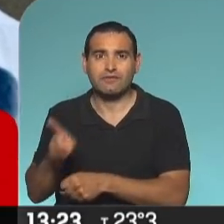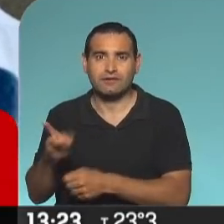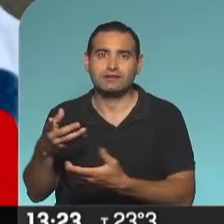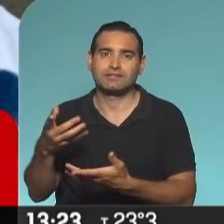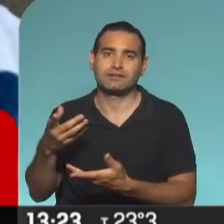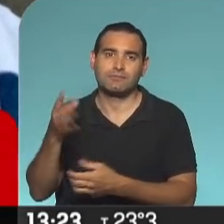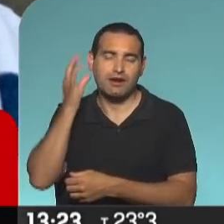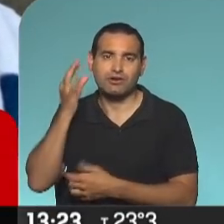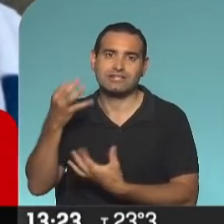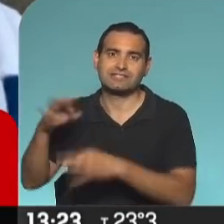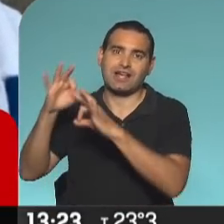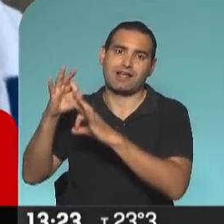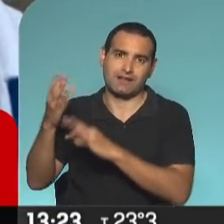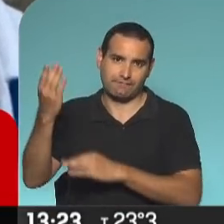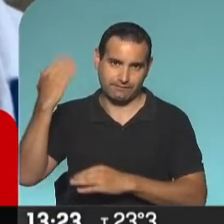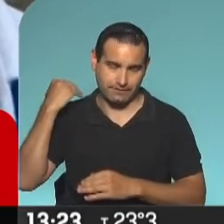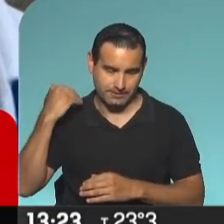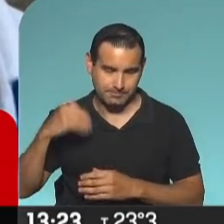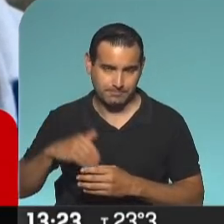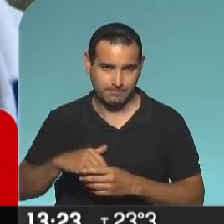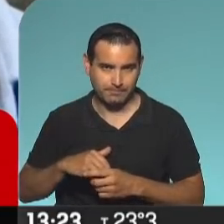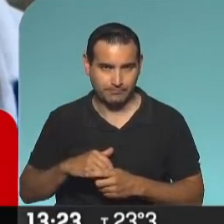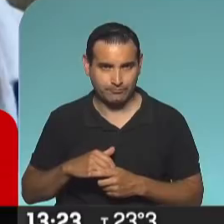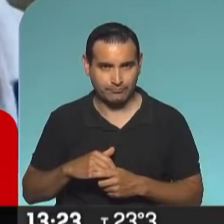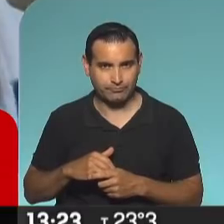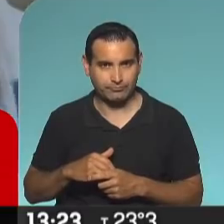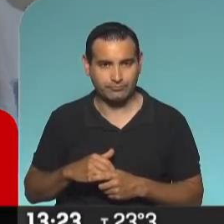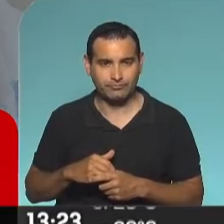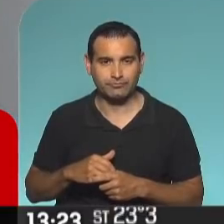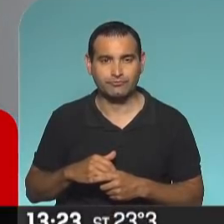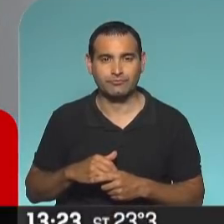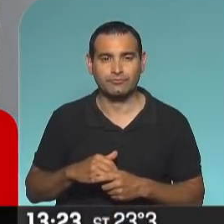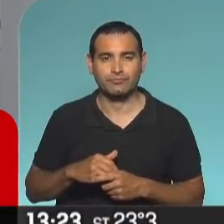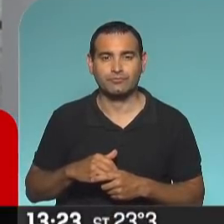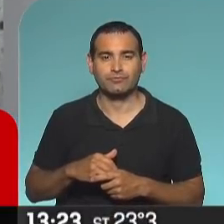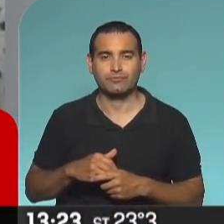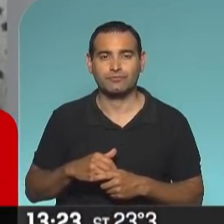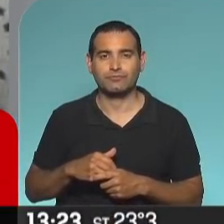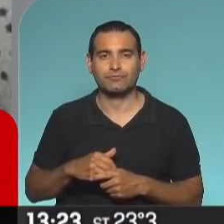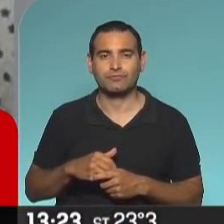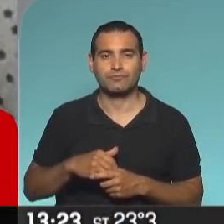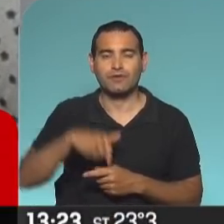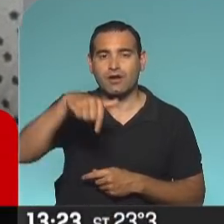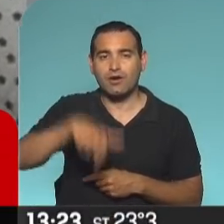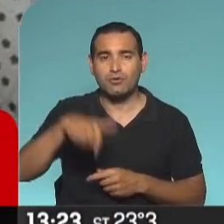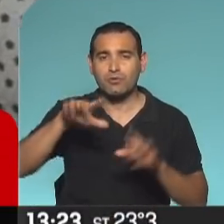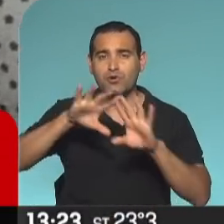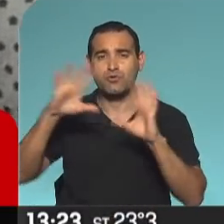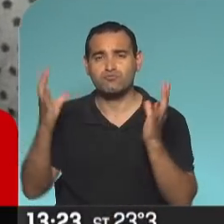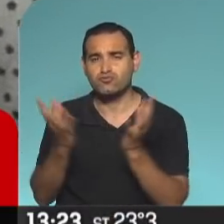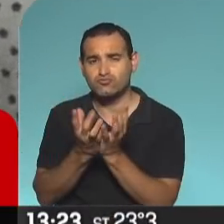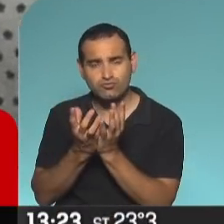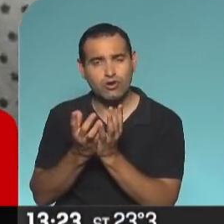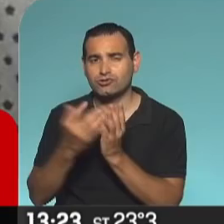compleja. Imagínate que los teléfonos suenan desde todos los puntos del mundo, habido y por